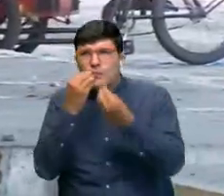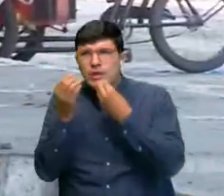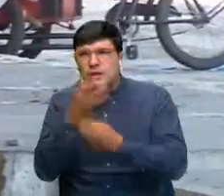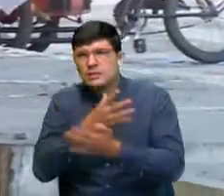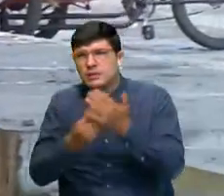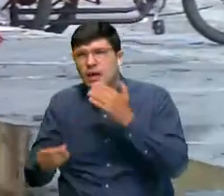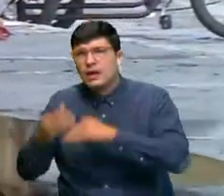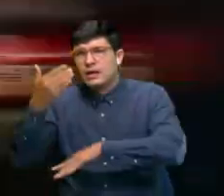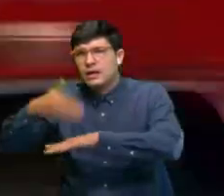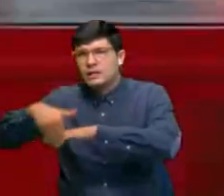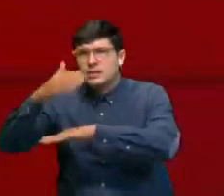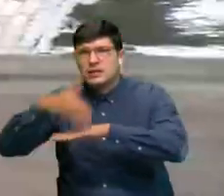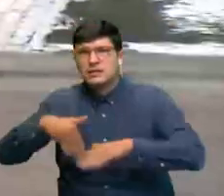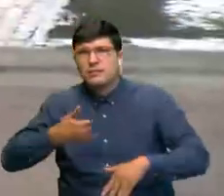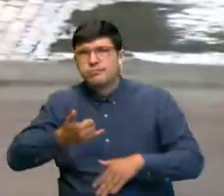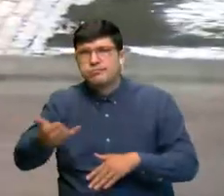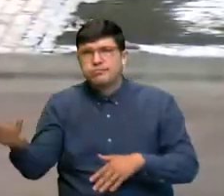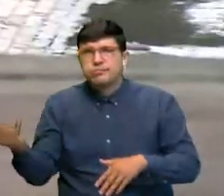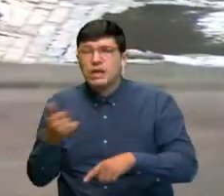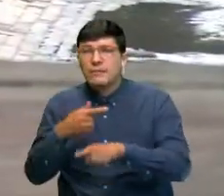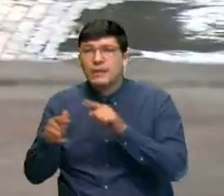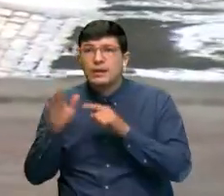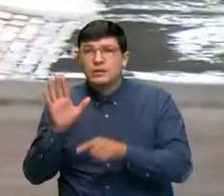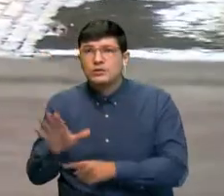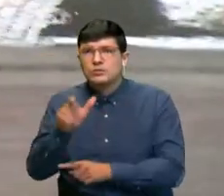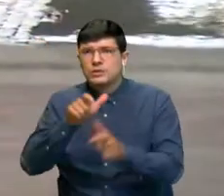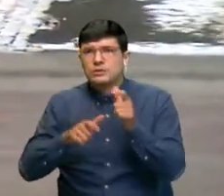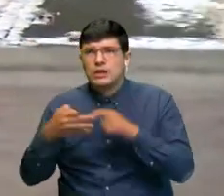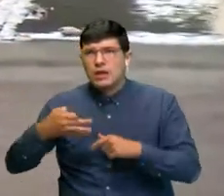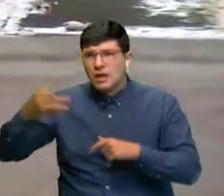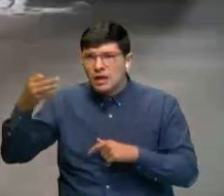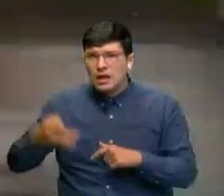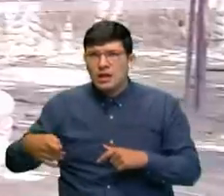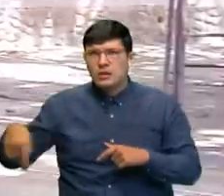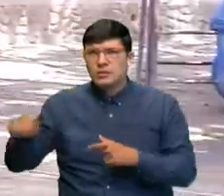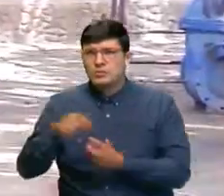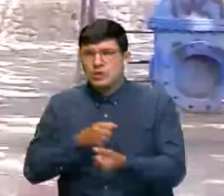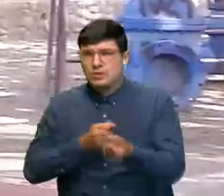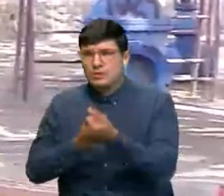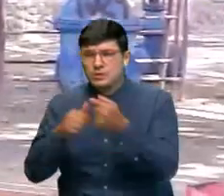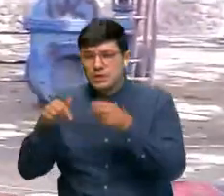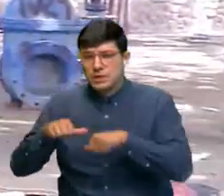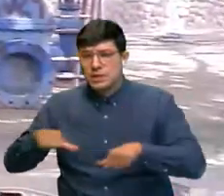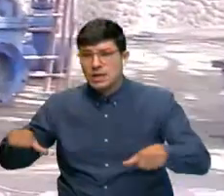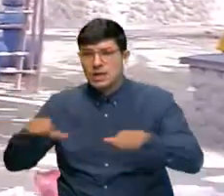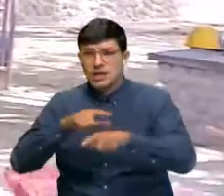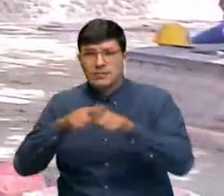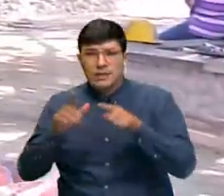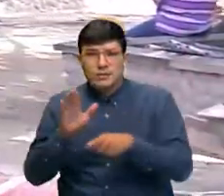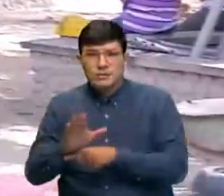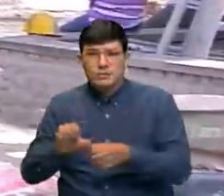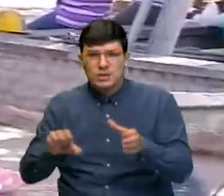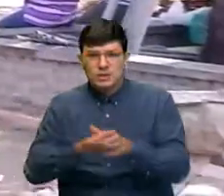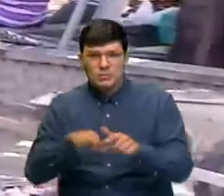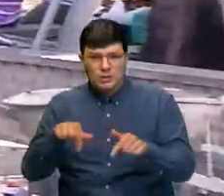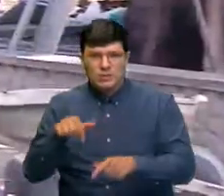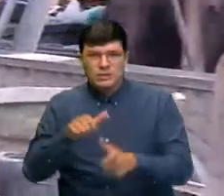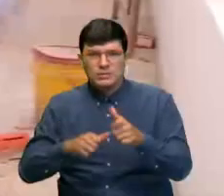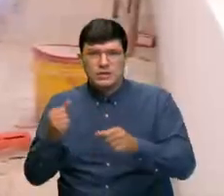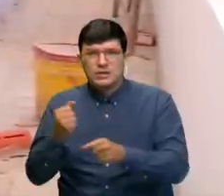a emular con la calle pero son personas dignas que se merecen estos espacios un completo equipo conformado por trabajadores